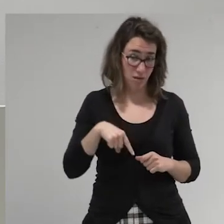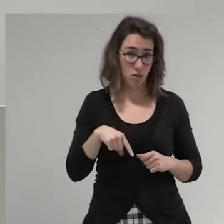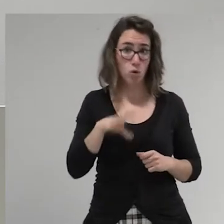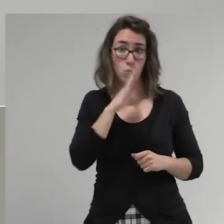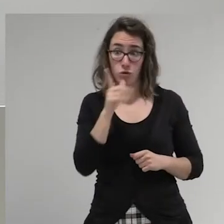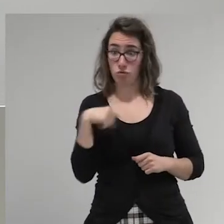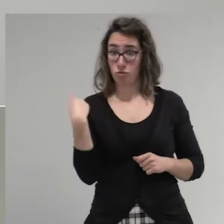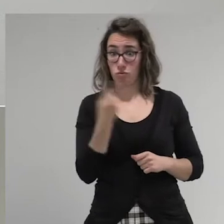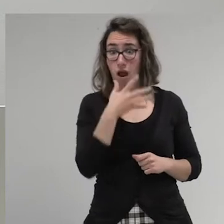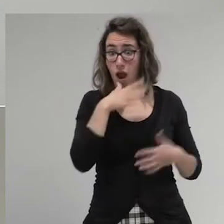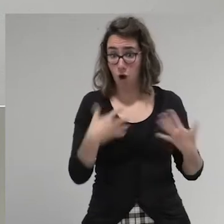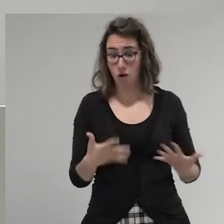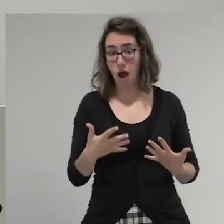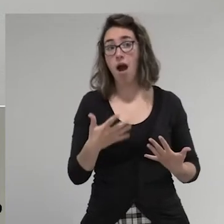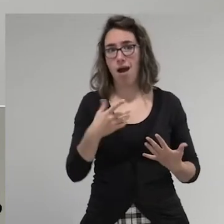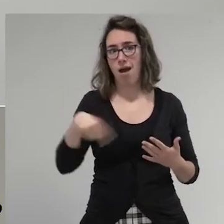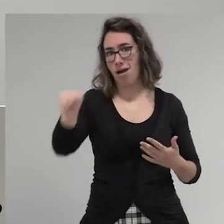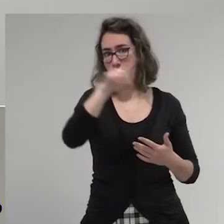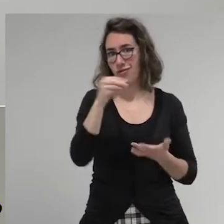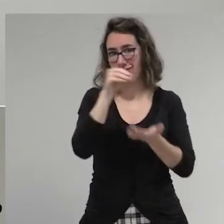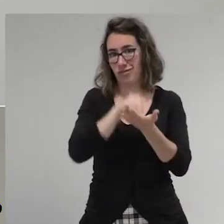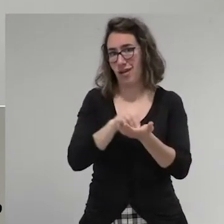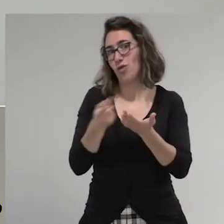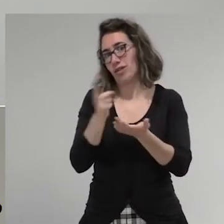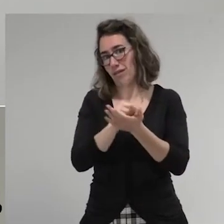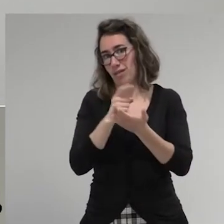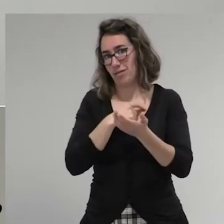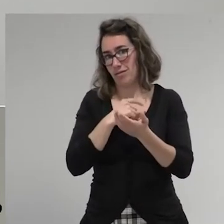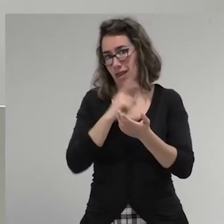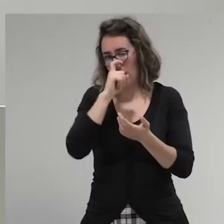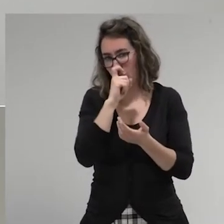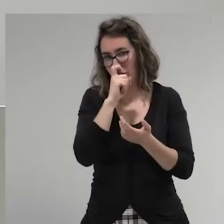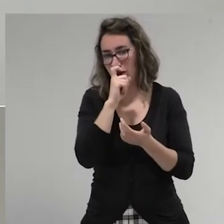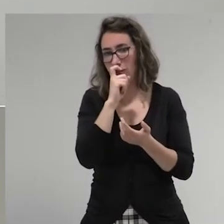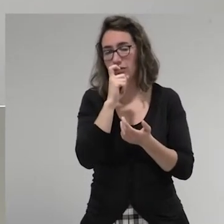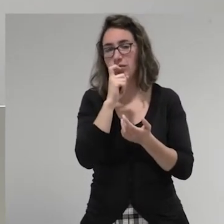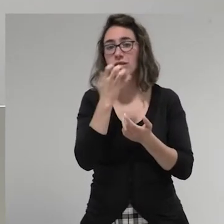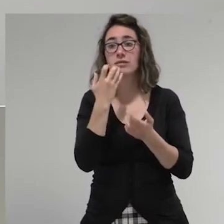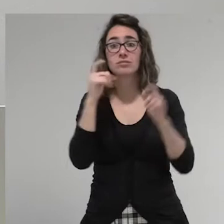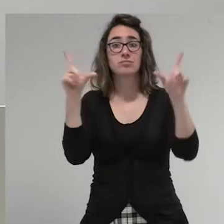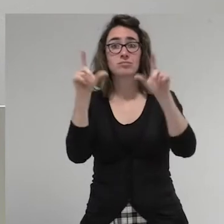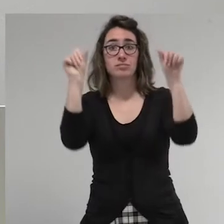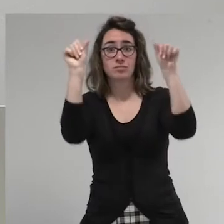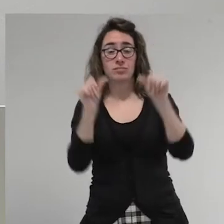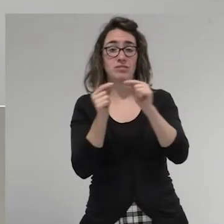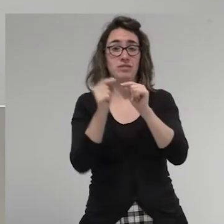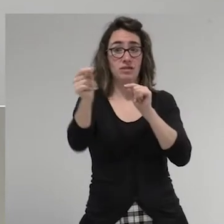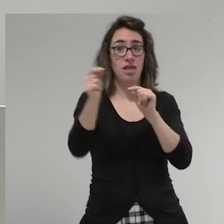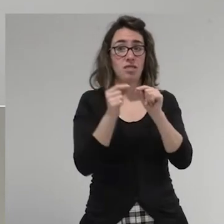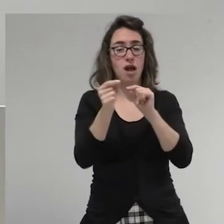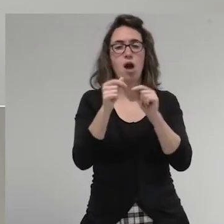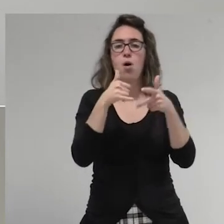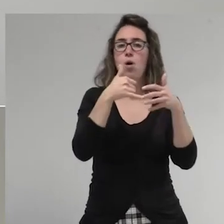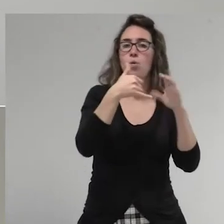oportunidad, voy a volver a recordar el teléfono para la gente que nos está siguiendo en streaming, a través de WhatsApp o Telegram nos podéis